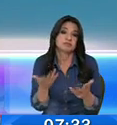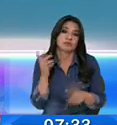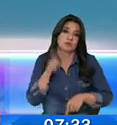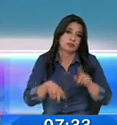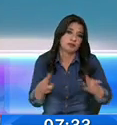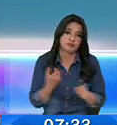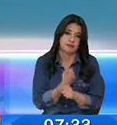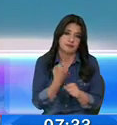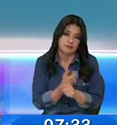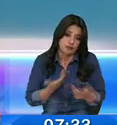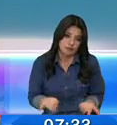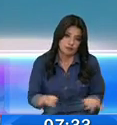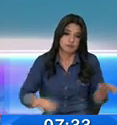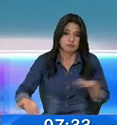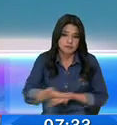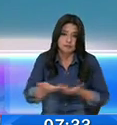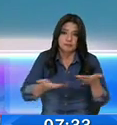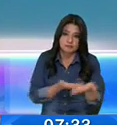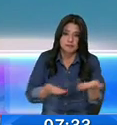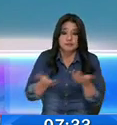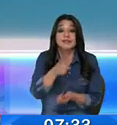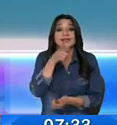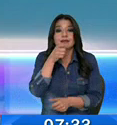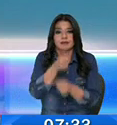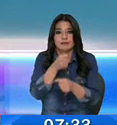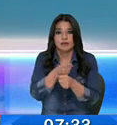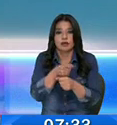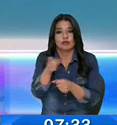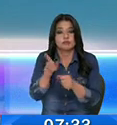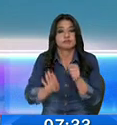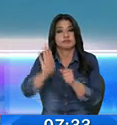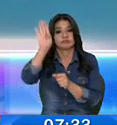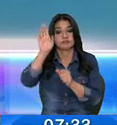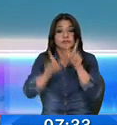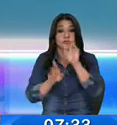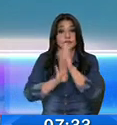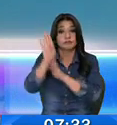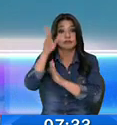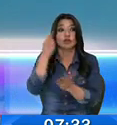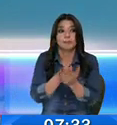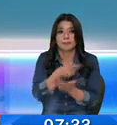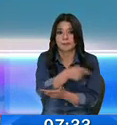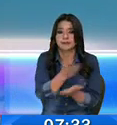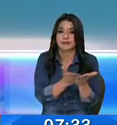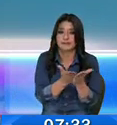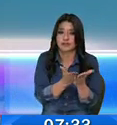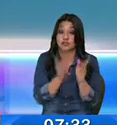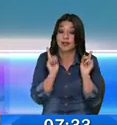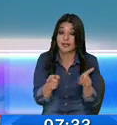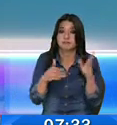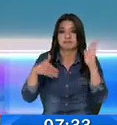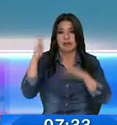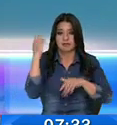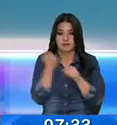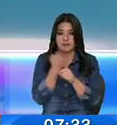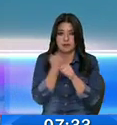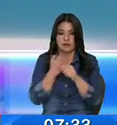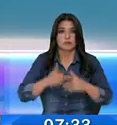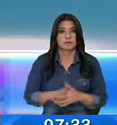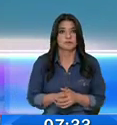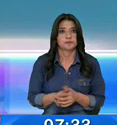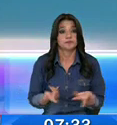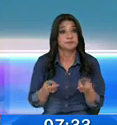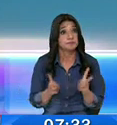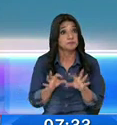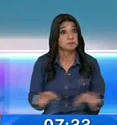generar empleo entonces quien genera empleo es el crecimiento de la población que demanda de estos servicios y por otra parte es